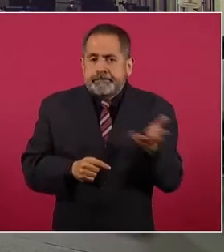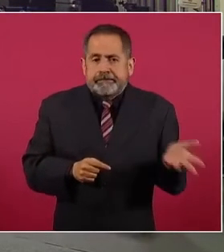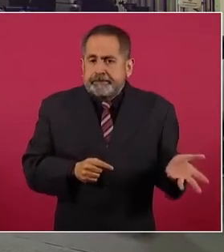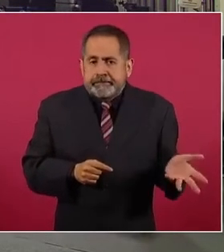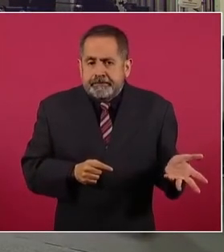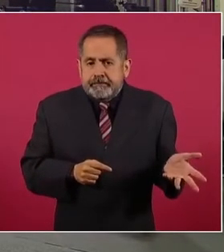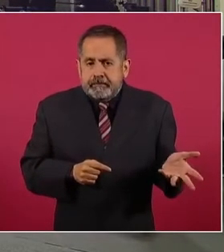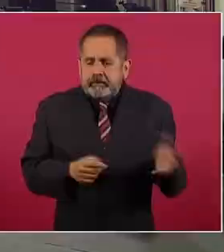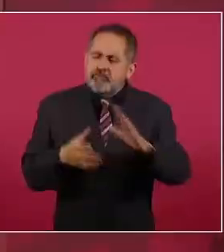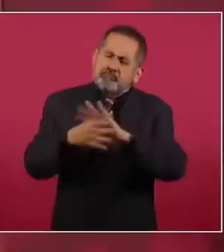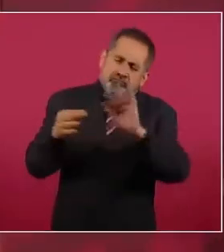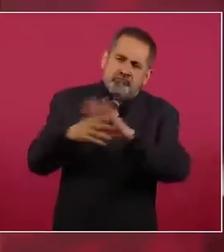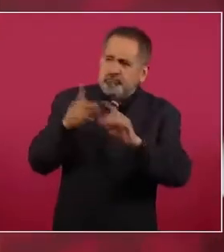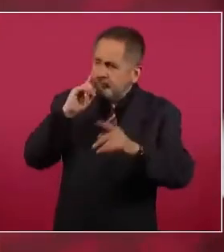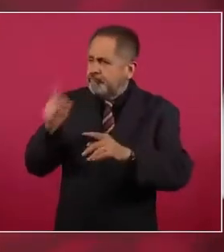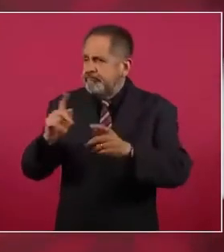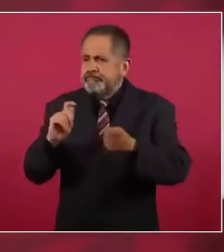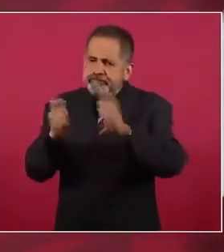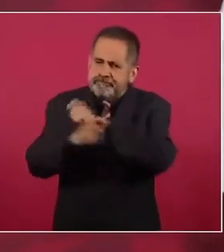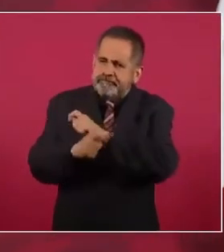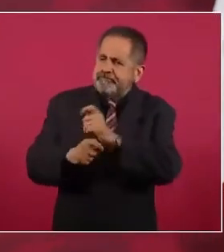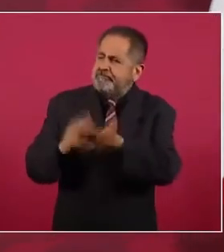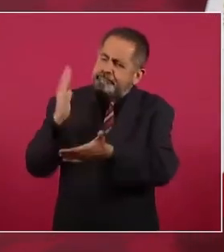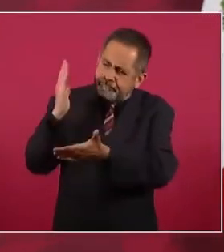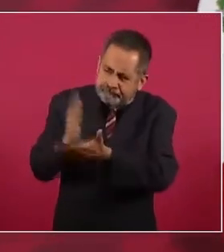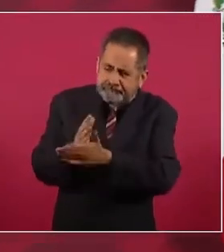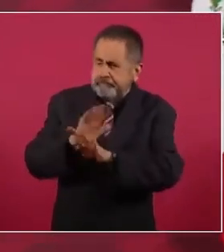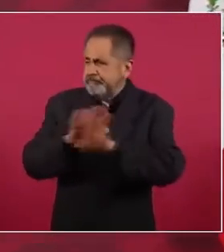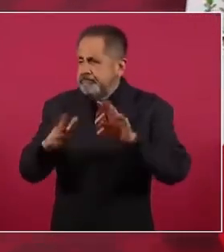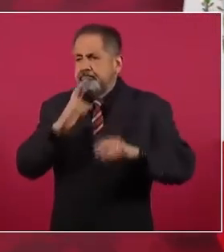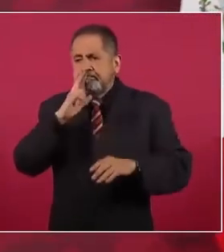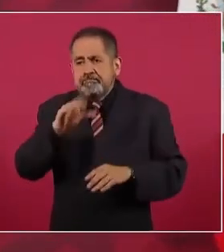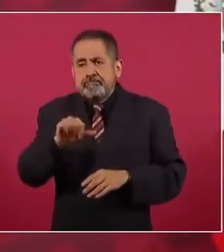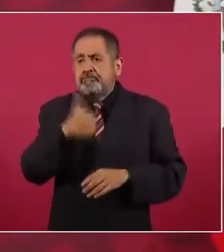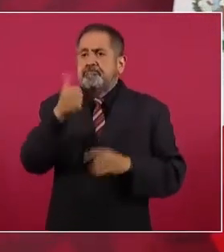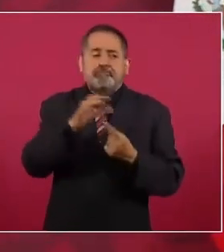se frene la transformación que estamos llevando a cabo nosotros.